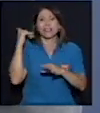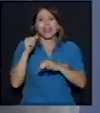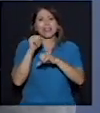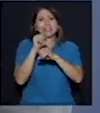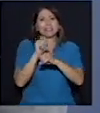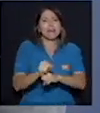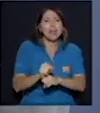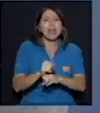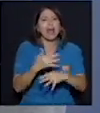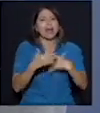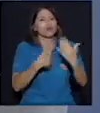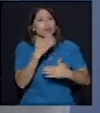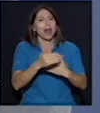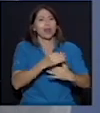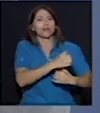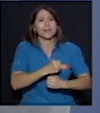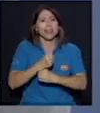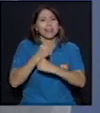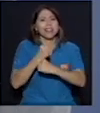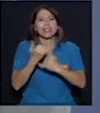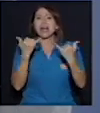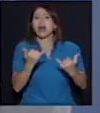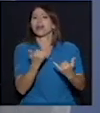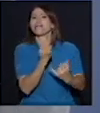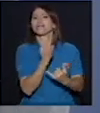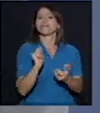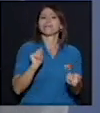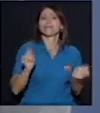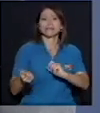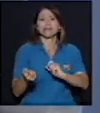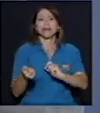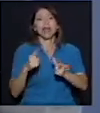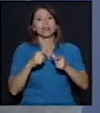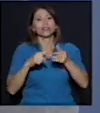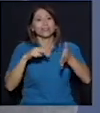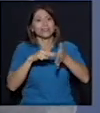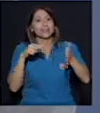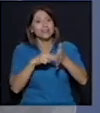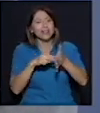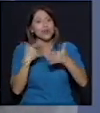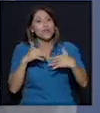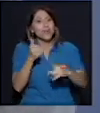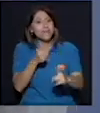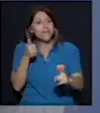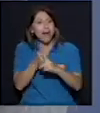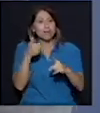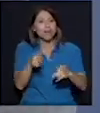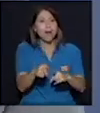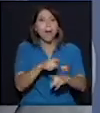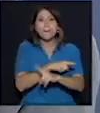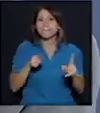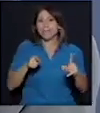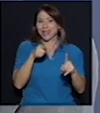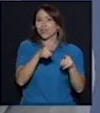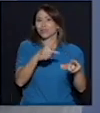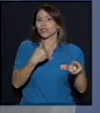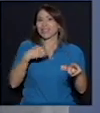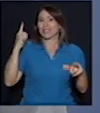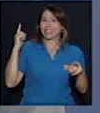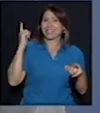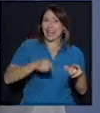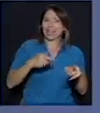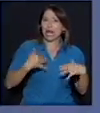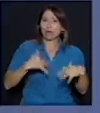el gobierno de Siria recibe, por supuesto, el impacto inmediato. Pero como es una dictadura tan férrea y un ejército leal a la